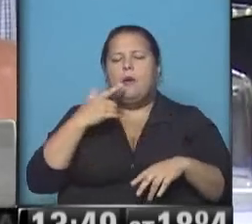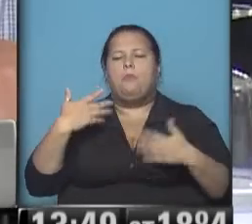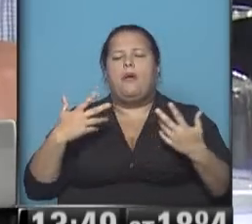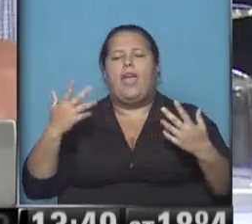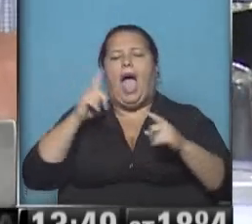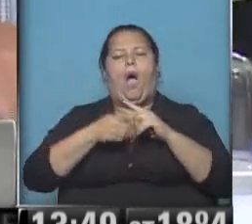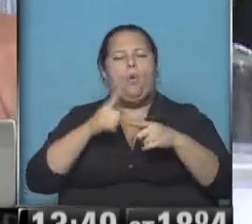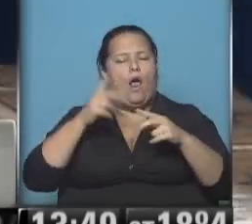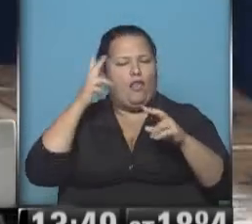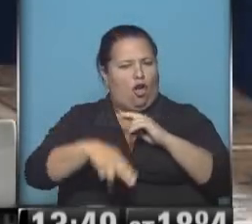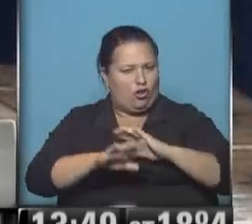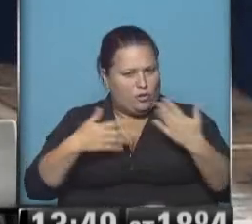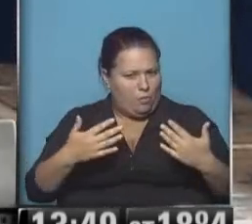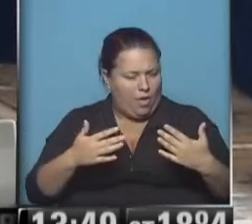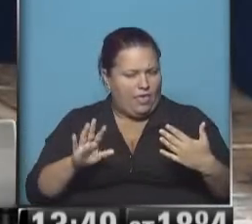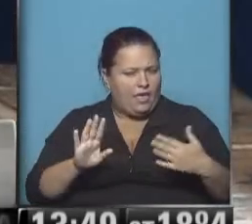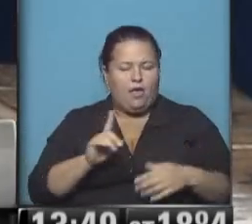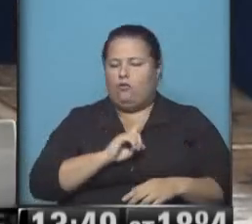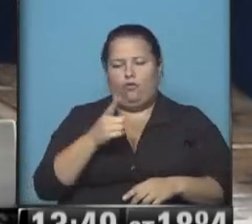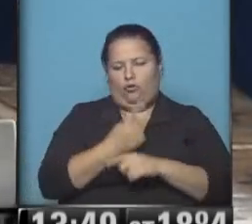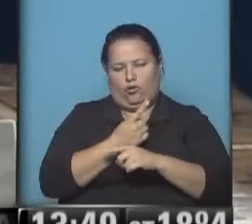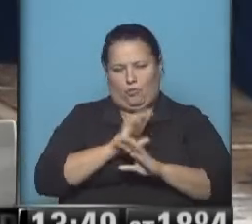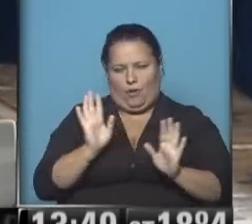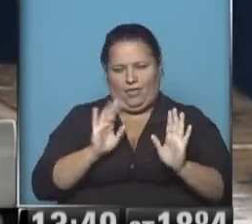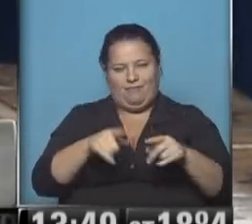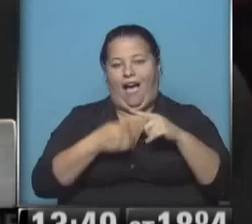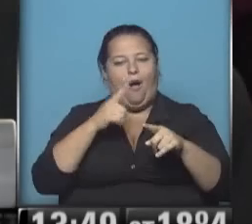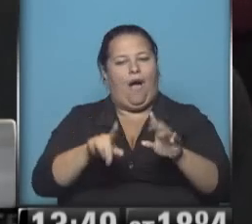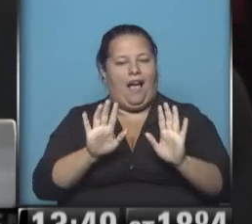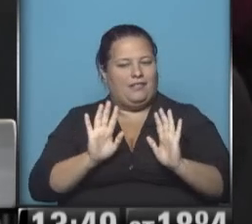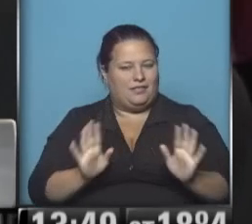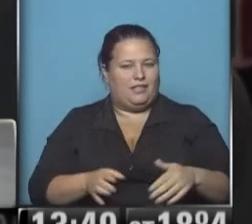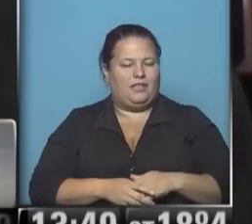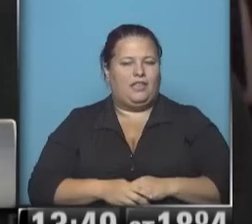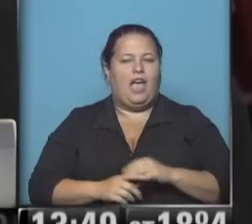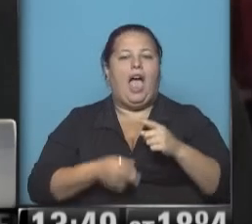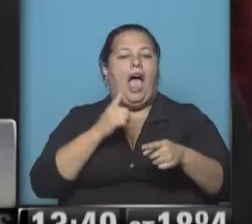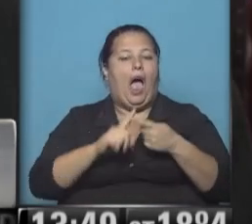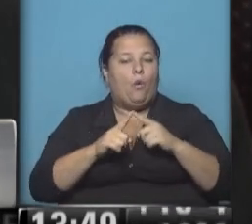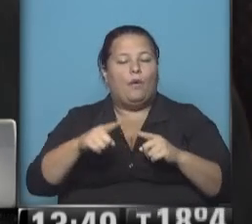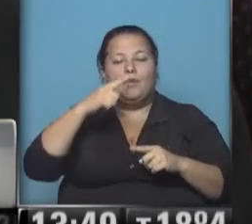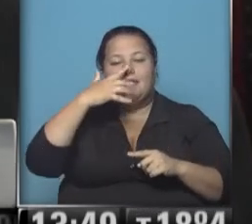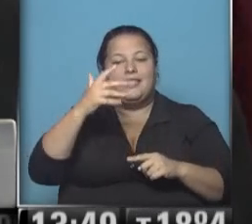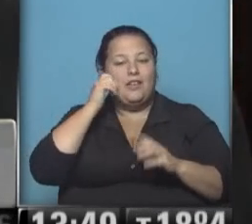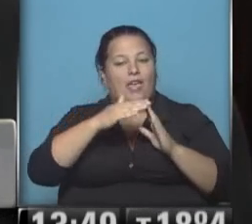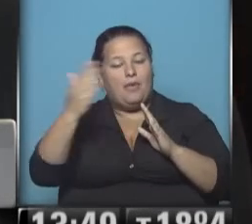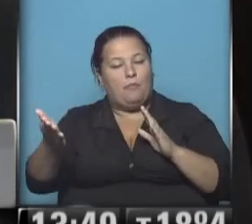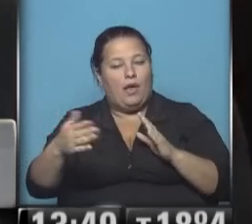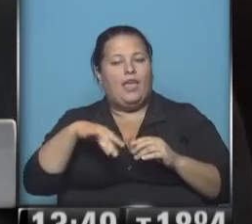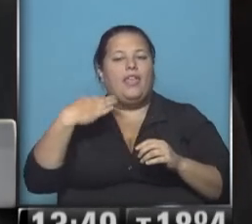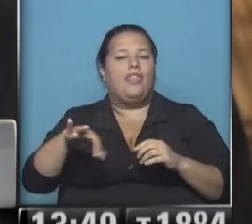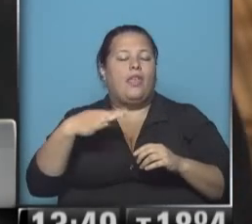acuerdo que tiene el doctor F no no se puede recortar el acuerdo el acuerdo después de los 75 años requiere